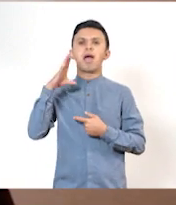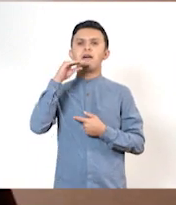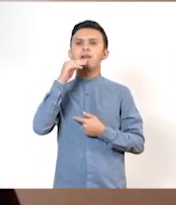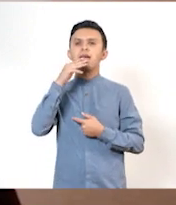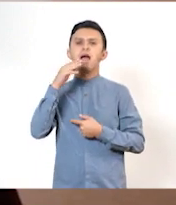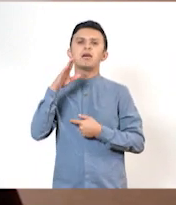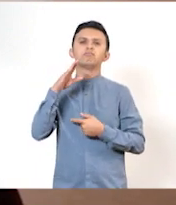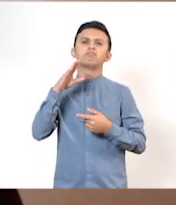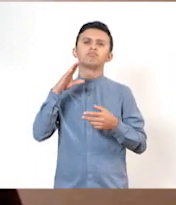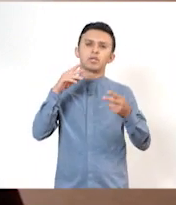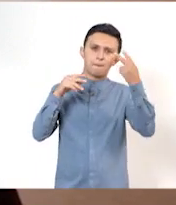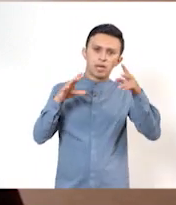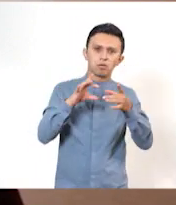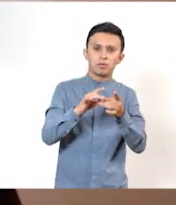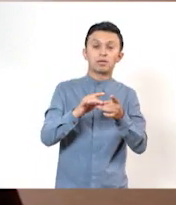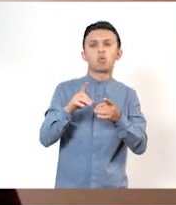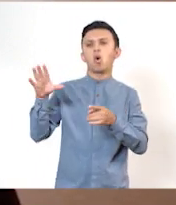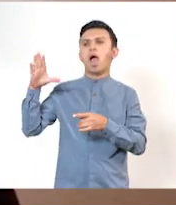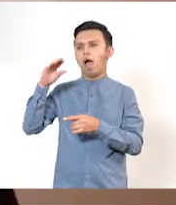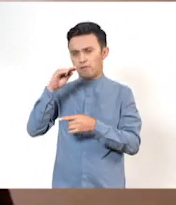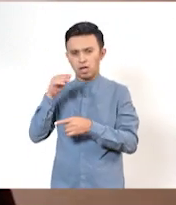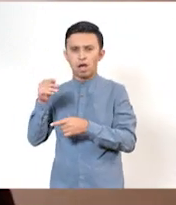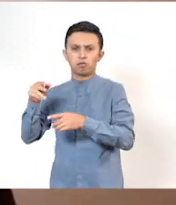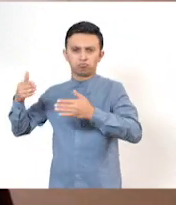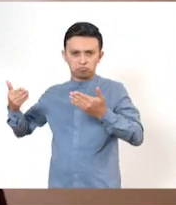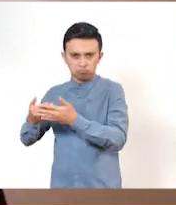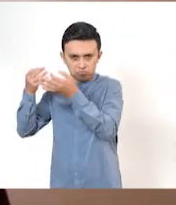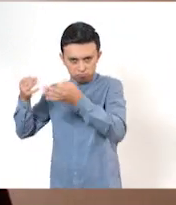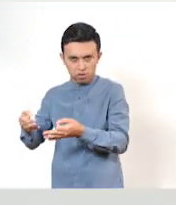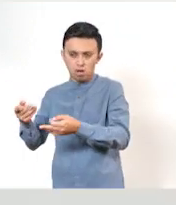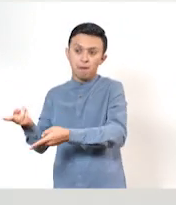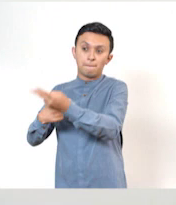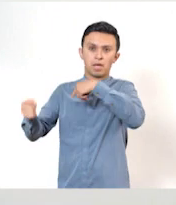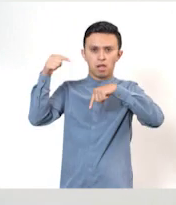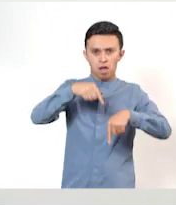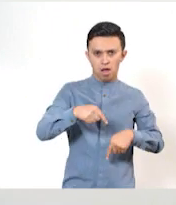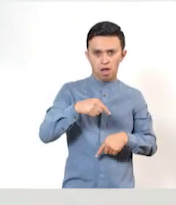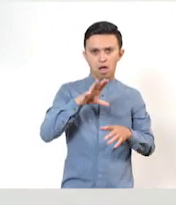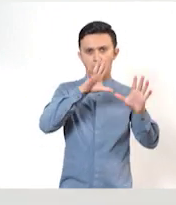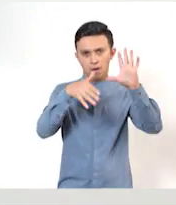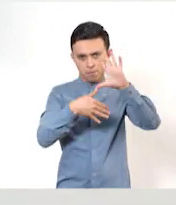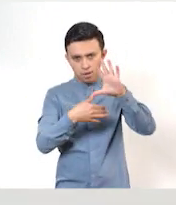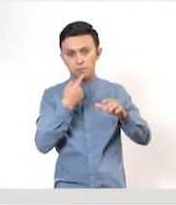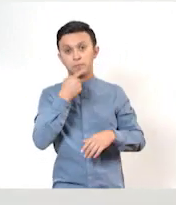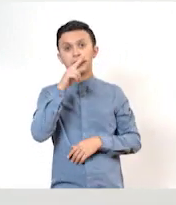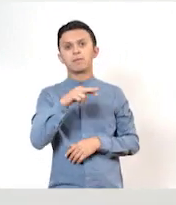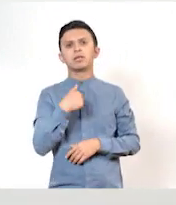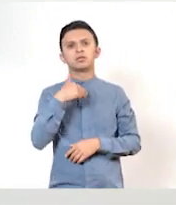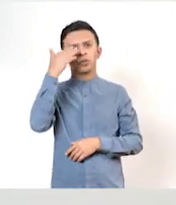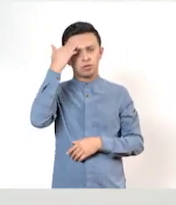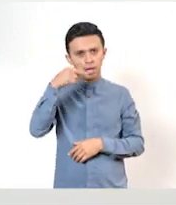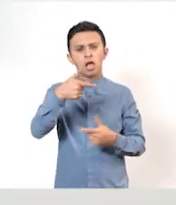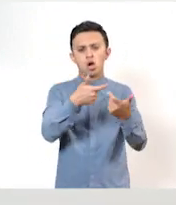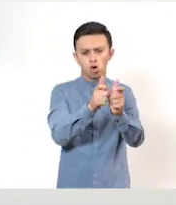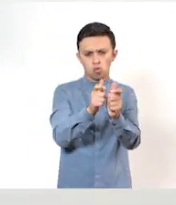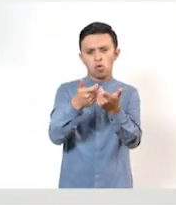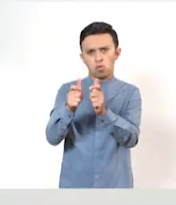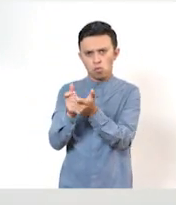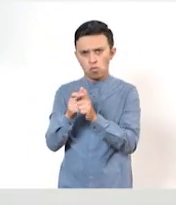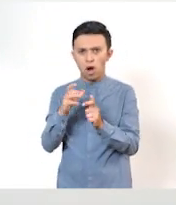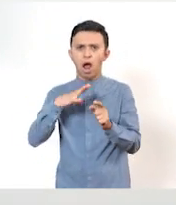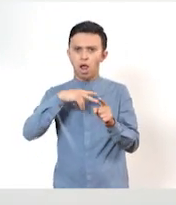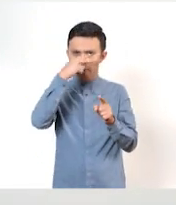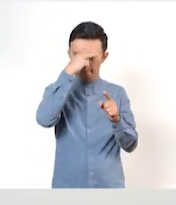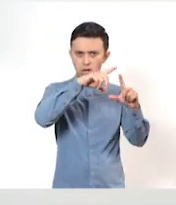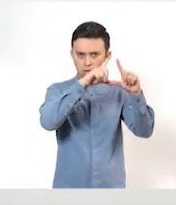aquel que es de África y vive en América. Sí sabía que México cuenta con poblaciones originarias